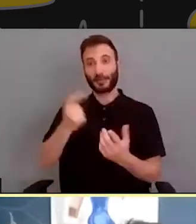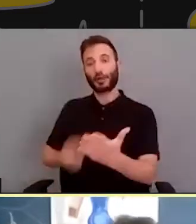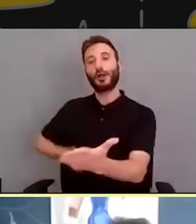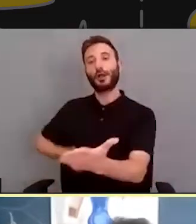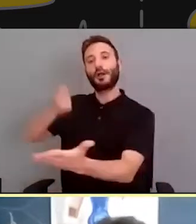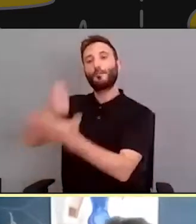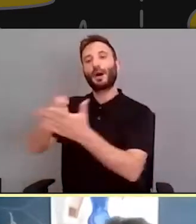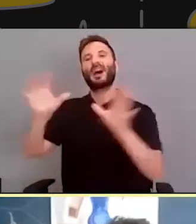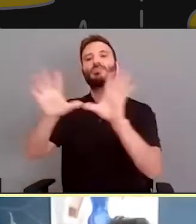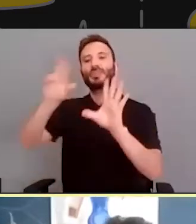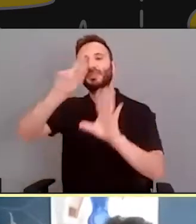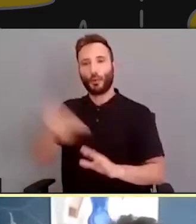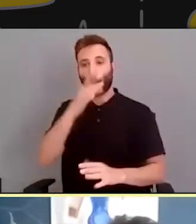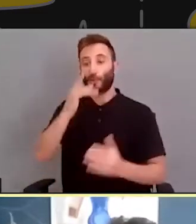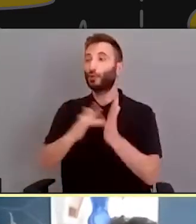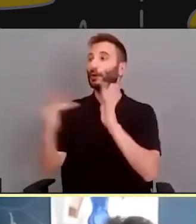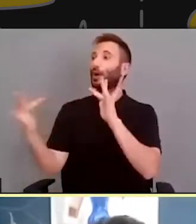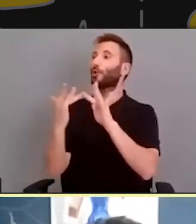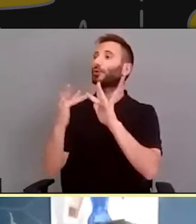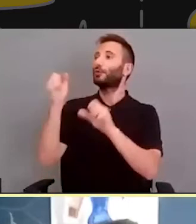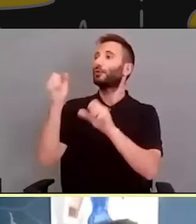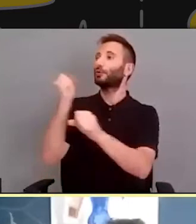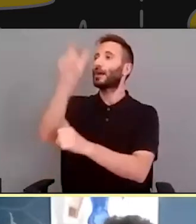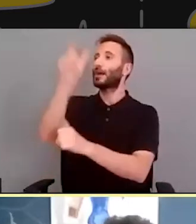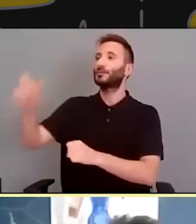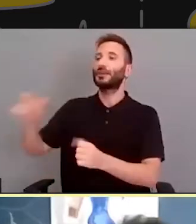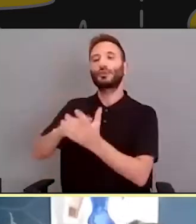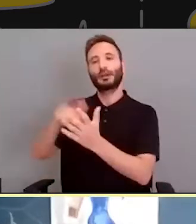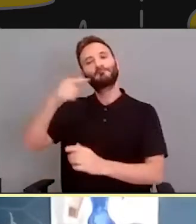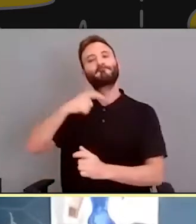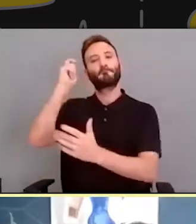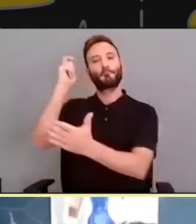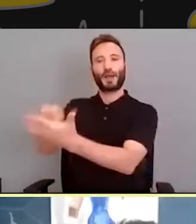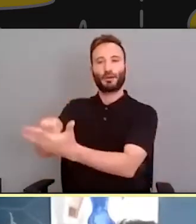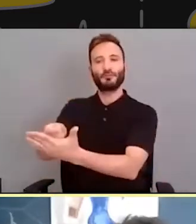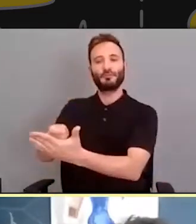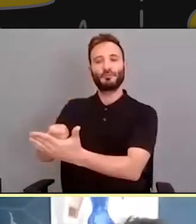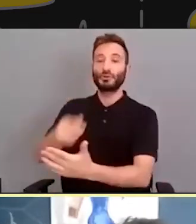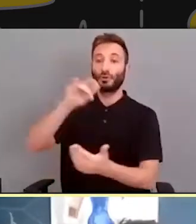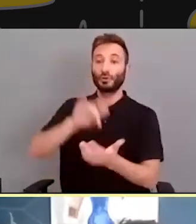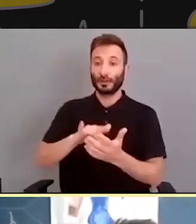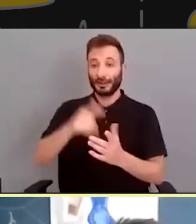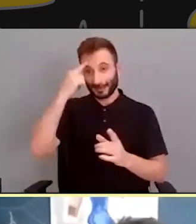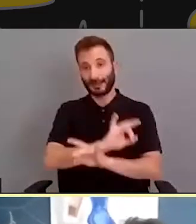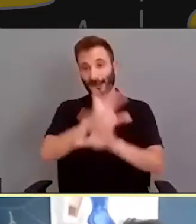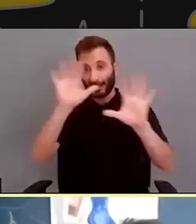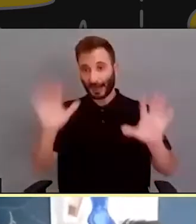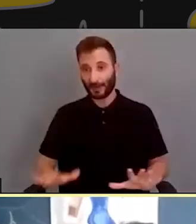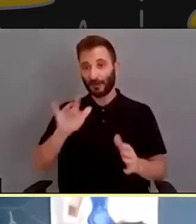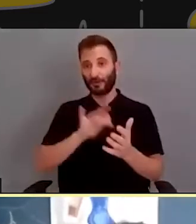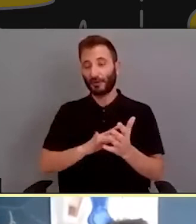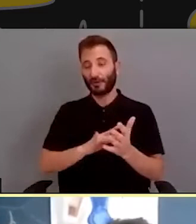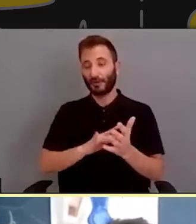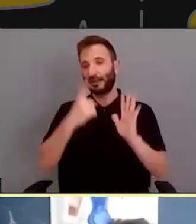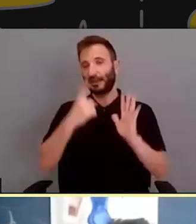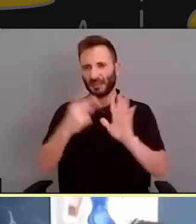hotel porque tratan bien a los trabajadores o son más inclusivos. Claramente no va a ser irrazonable y pagar 6 o 7 veces más,